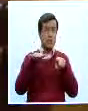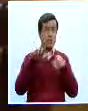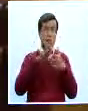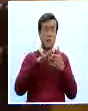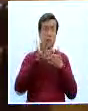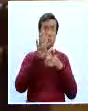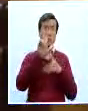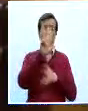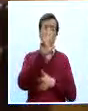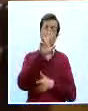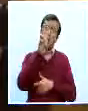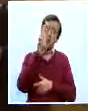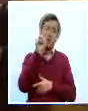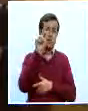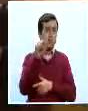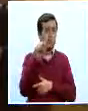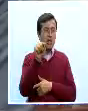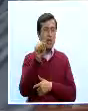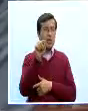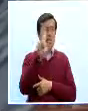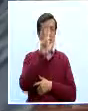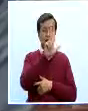30,000 exactamente